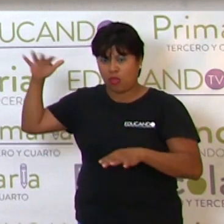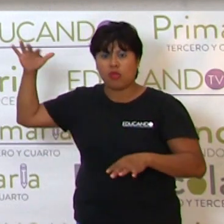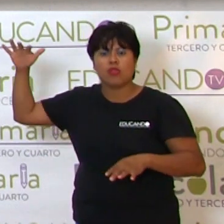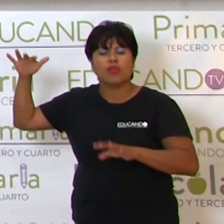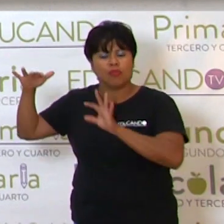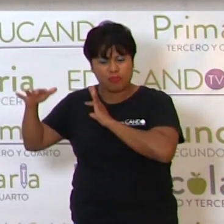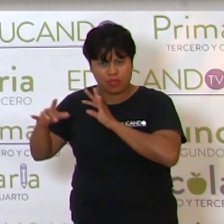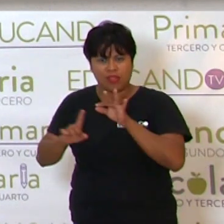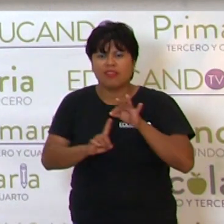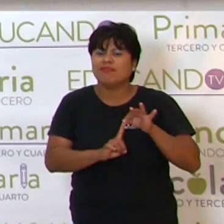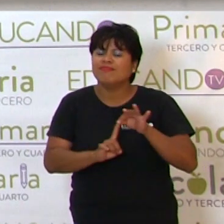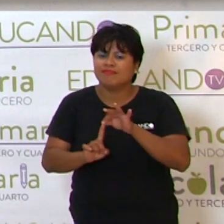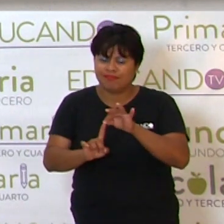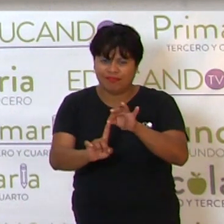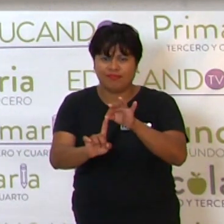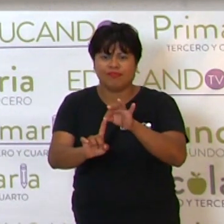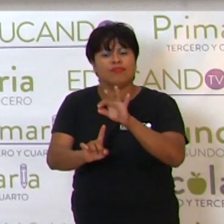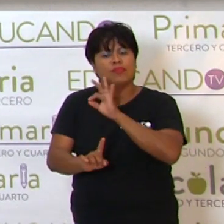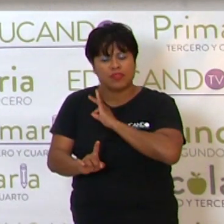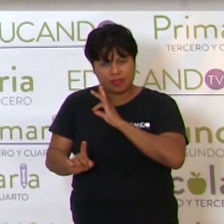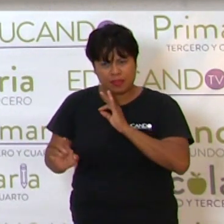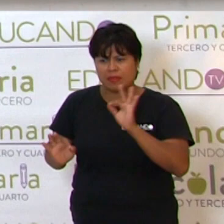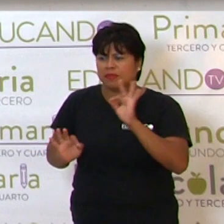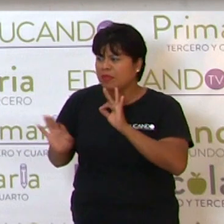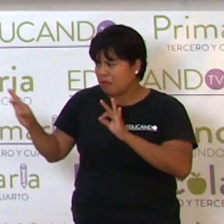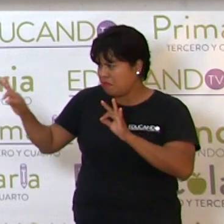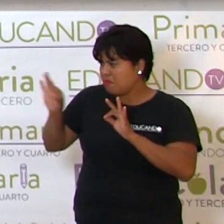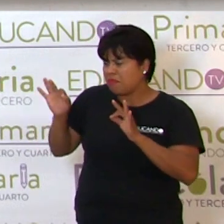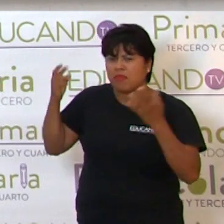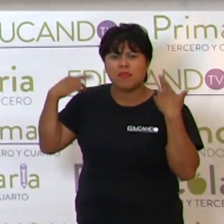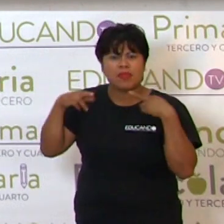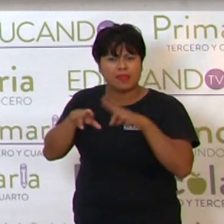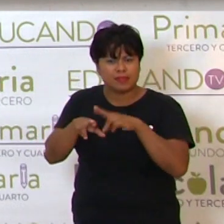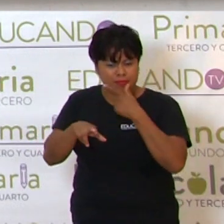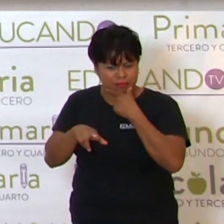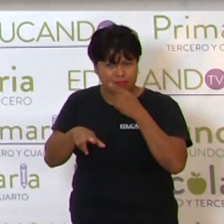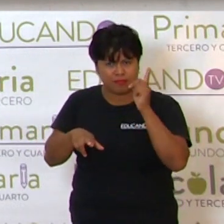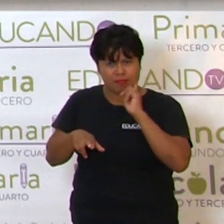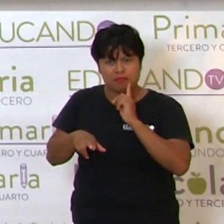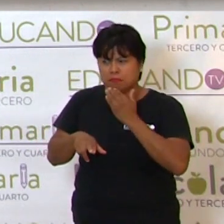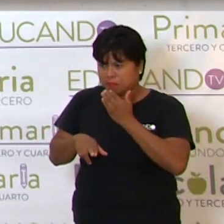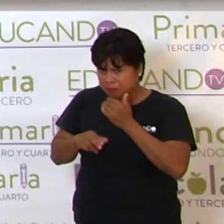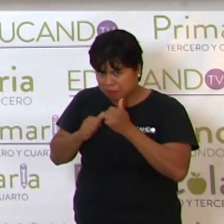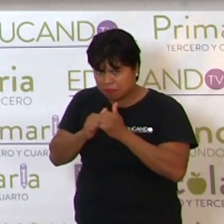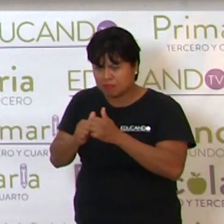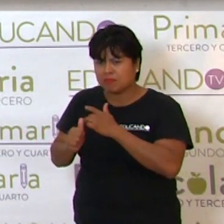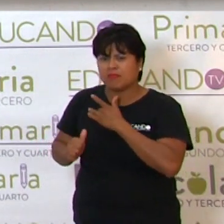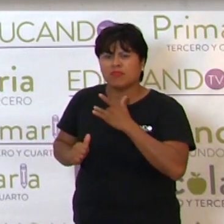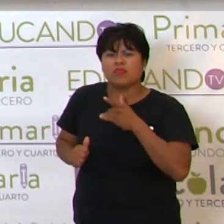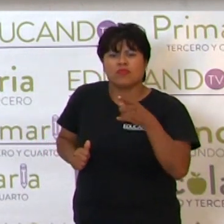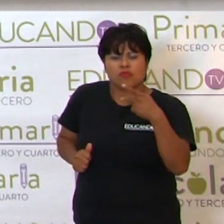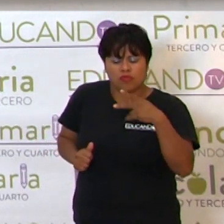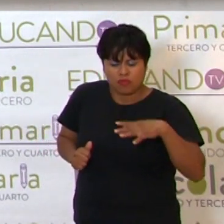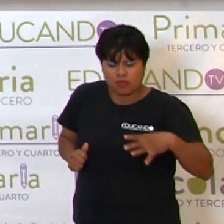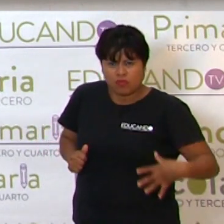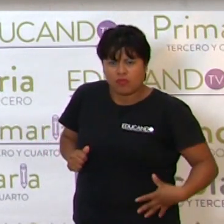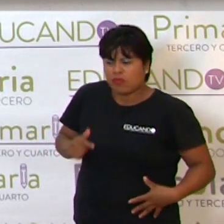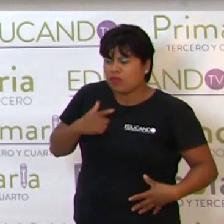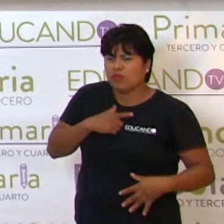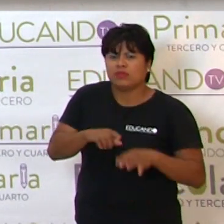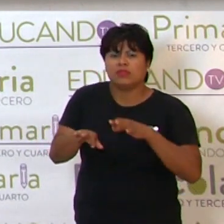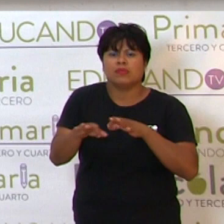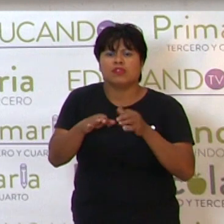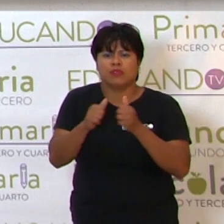vaya guiando. Pueden acercarse a un profesor o a una profesora con la que se lleven bien, se sientan cómodos, les guste